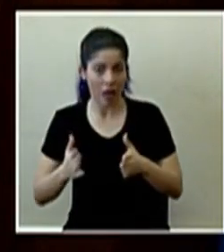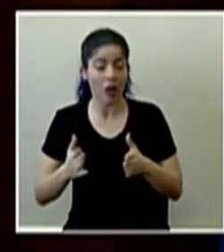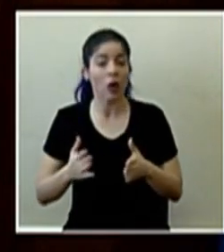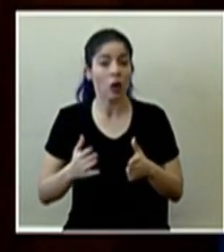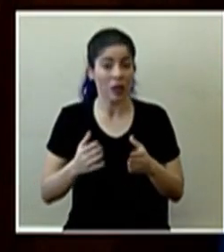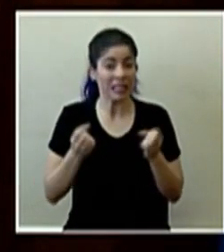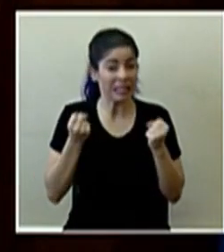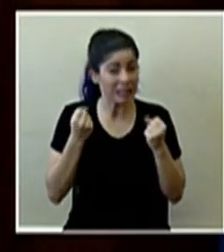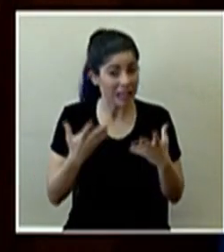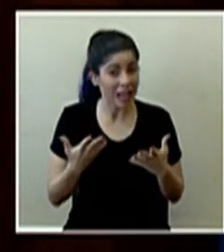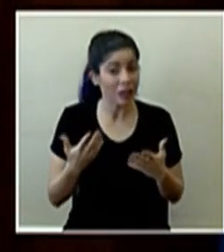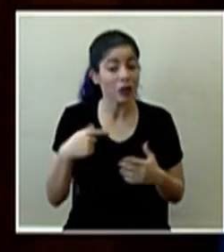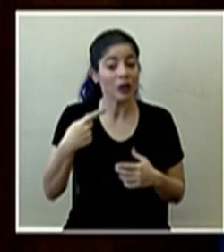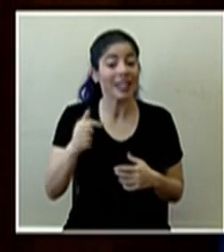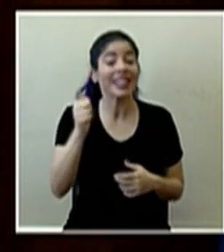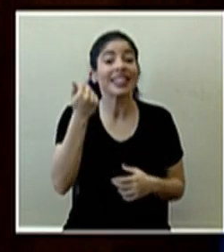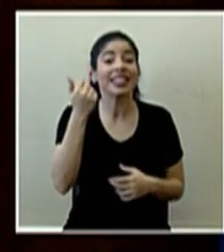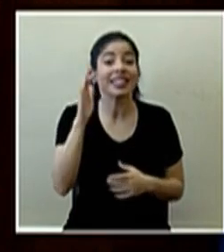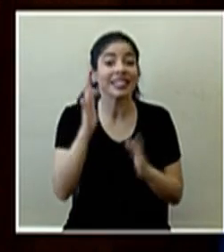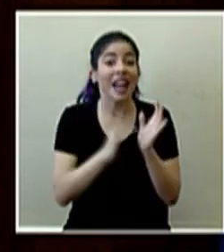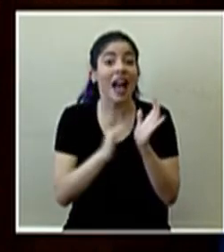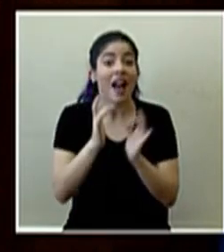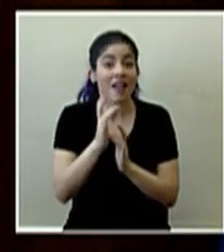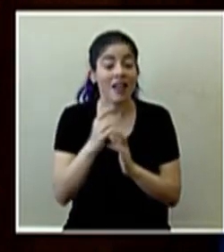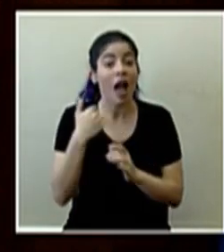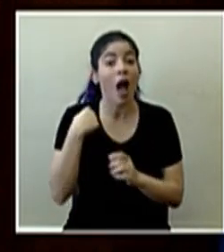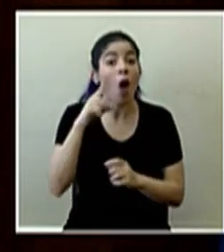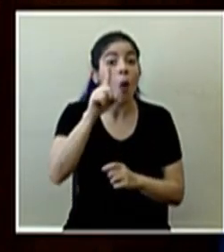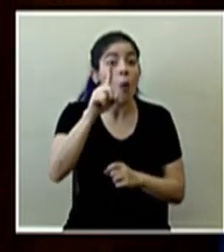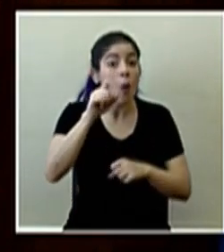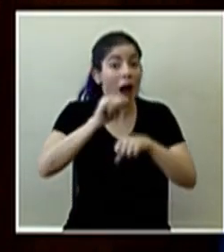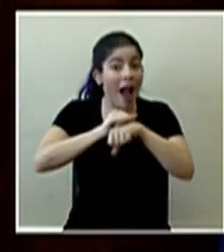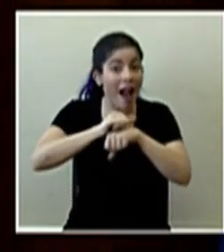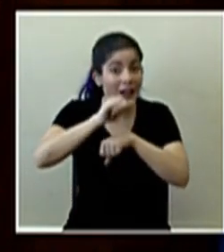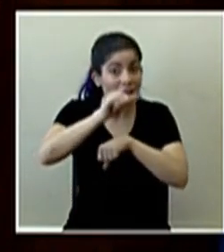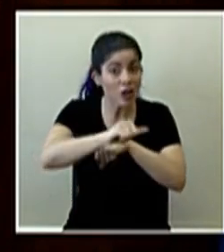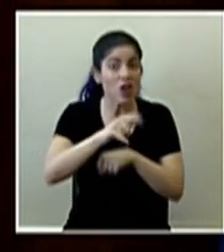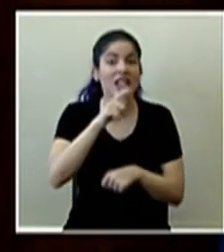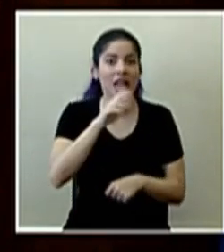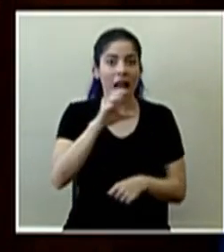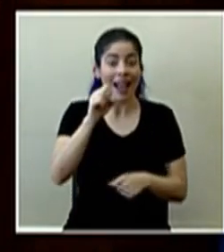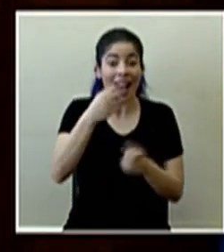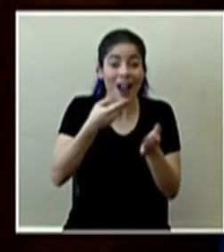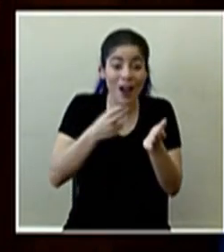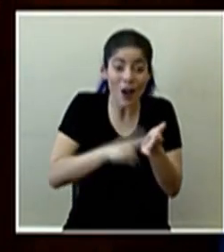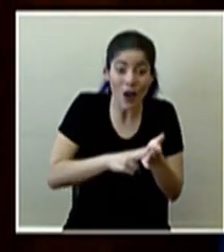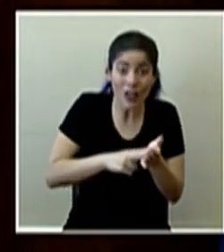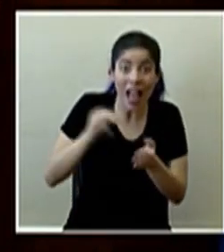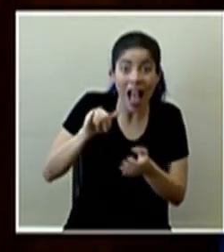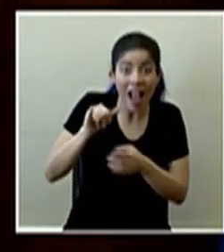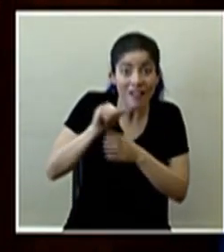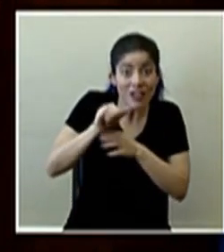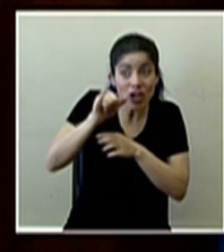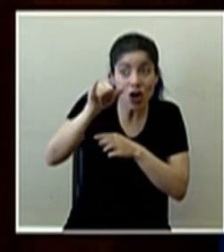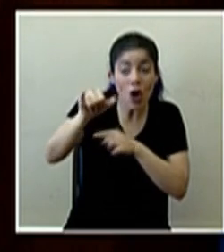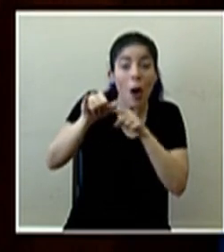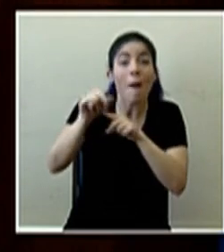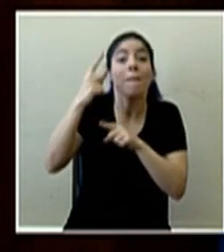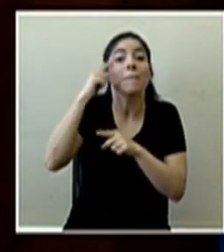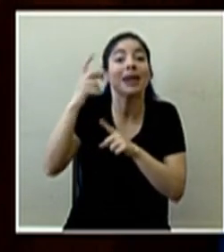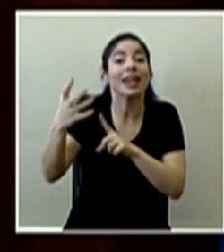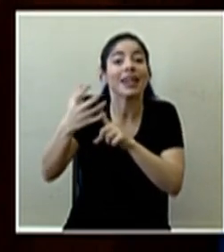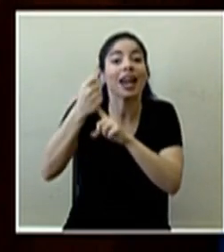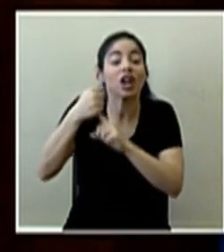así que el 15 de abril sale un avión, un charter contratado por la caja para recoger material en